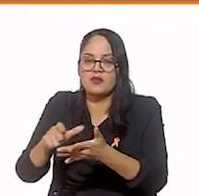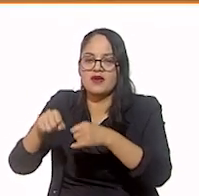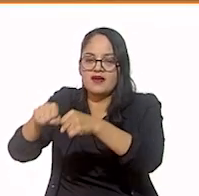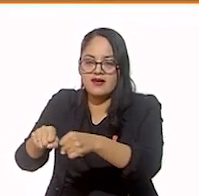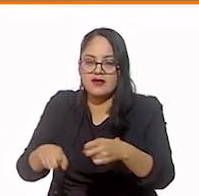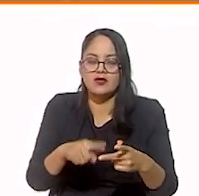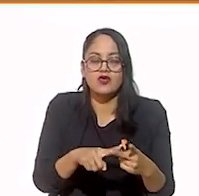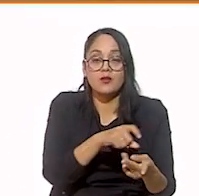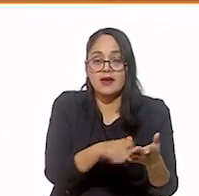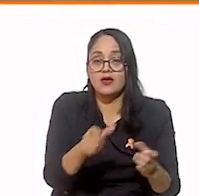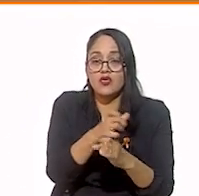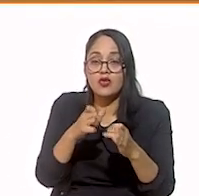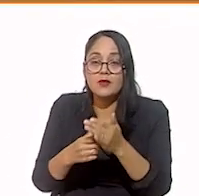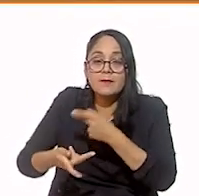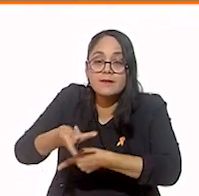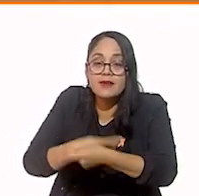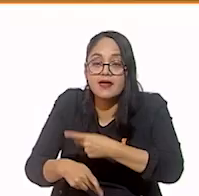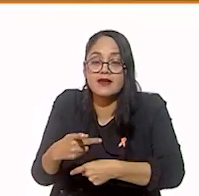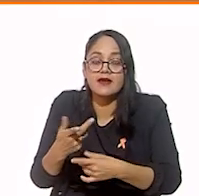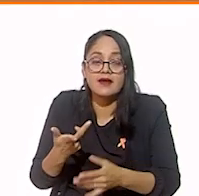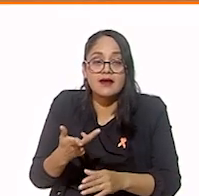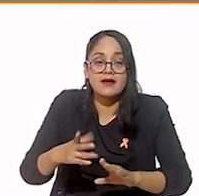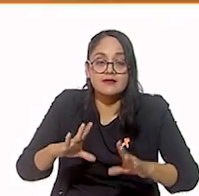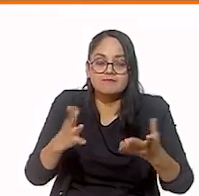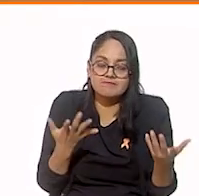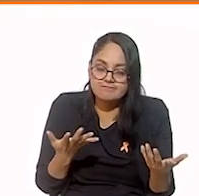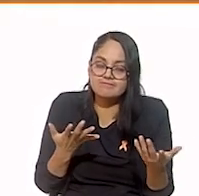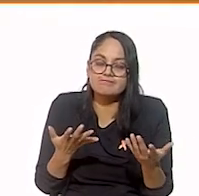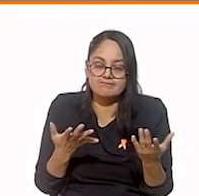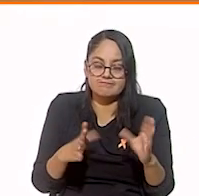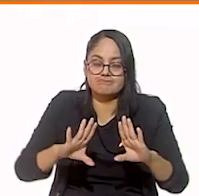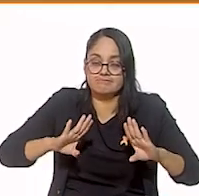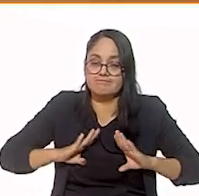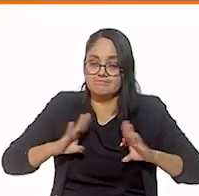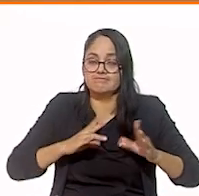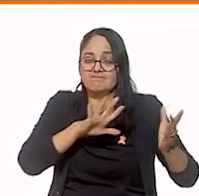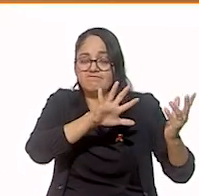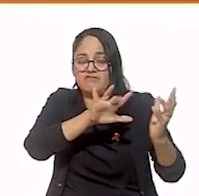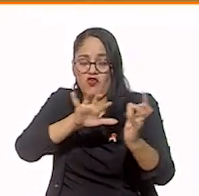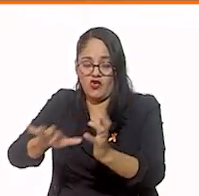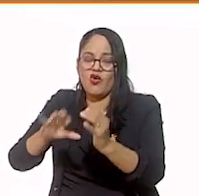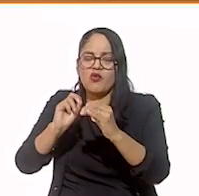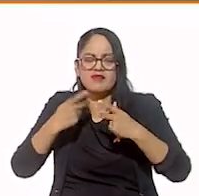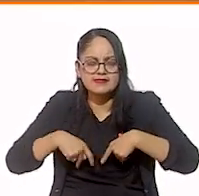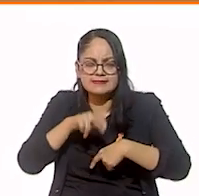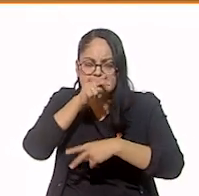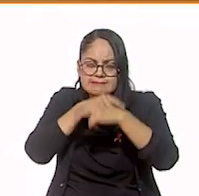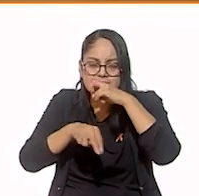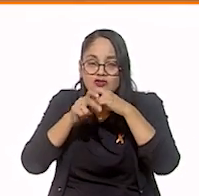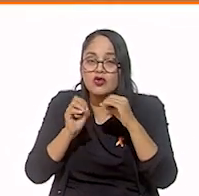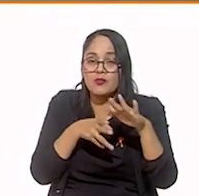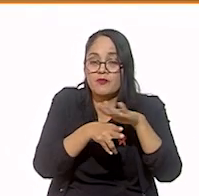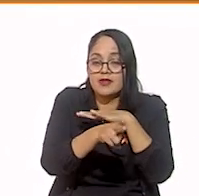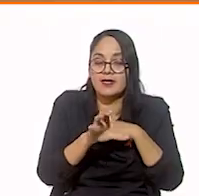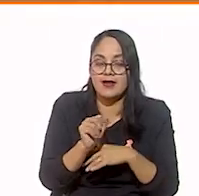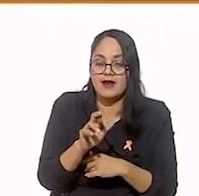de último momento porque viene una especie de operación de gran escala, de invasión, o que la gente está muy tensa, o que en el metro de